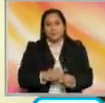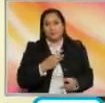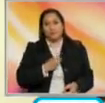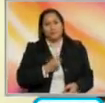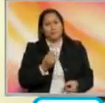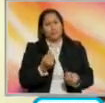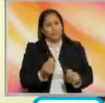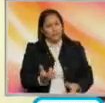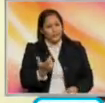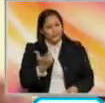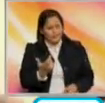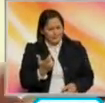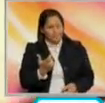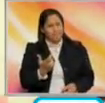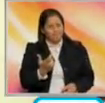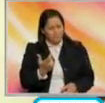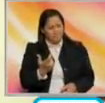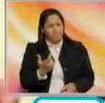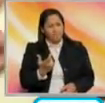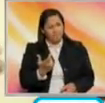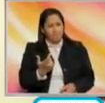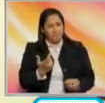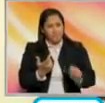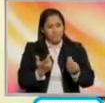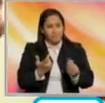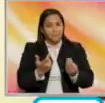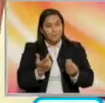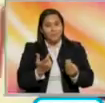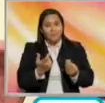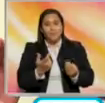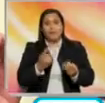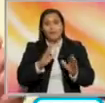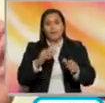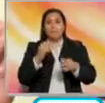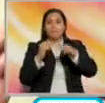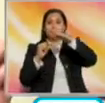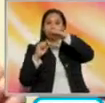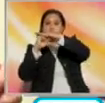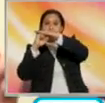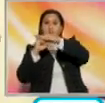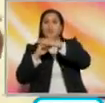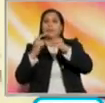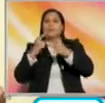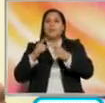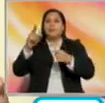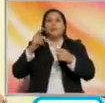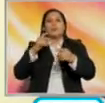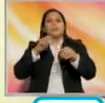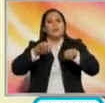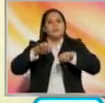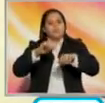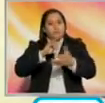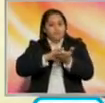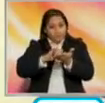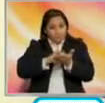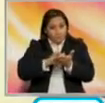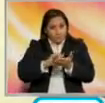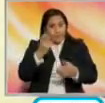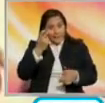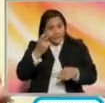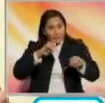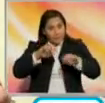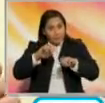Era un dineral. Sí, muchísimo. Y se encomiendan los cimientos a una compañía de Nueva York. Esta